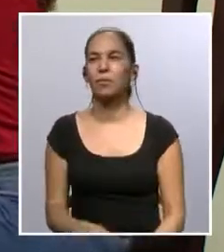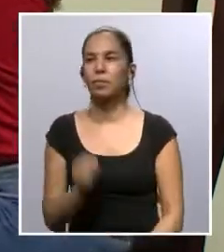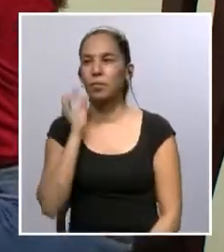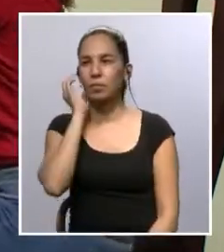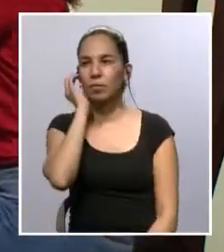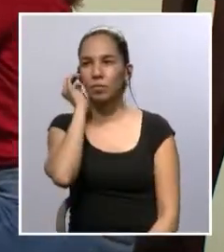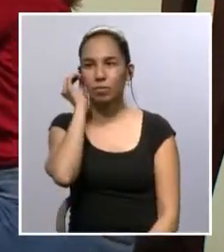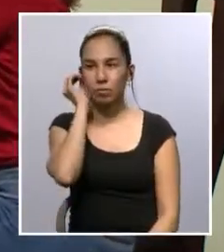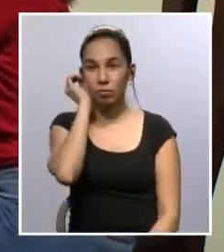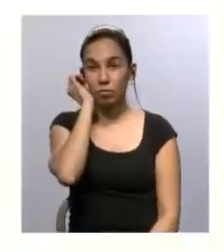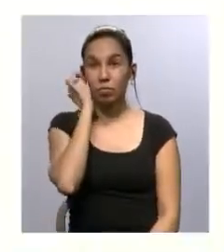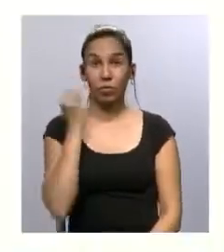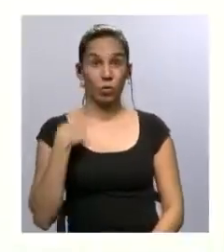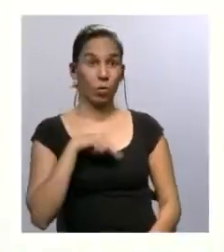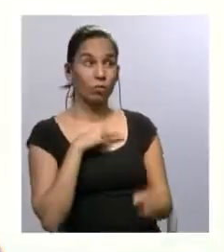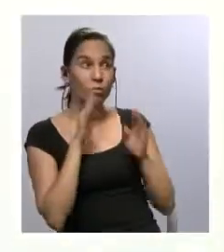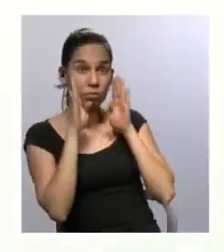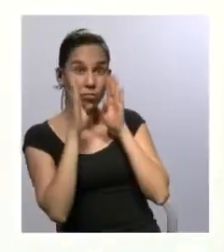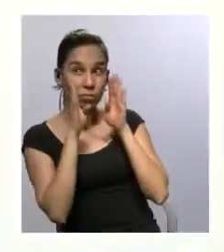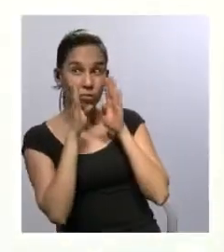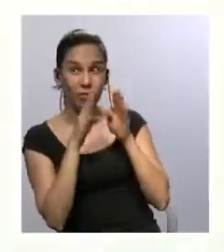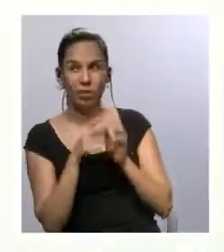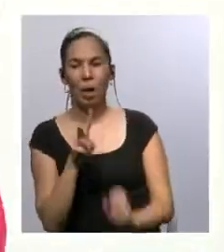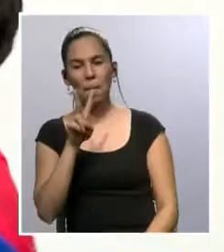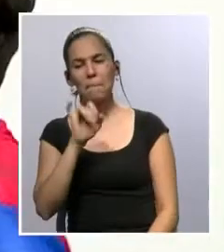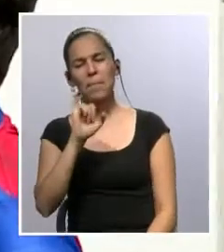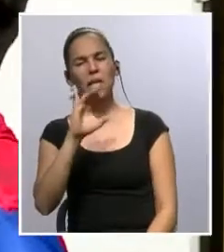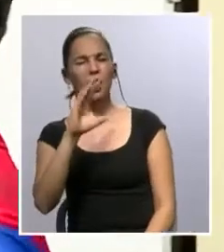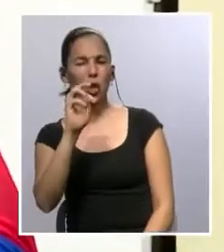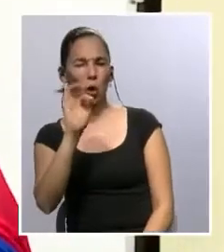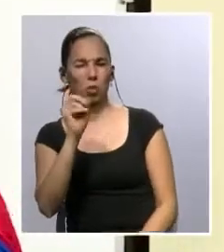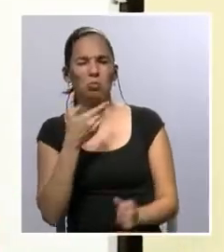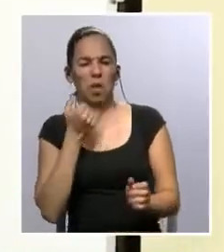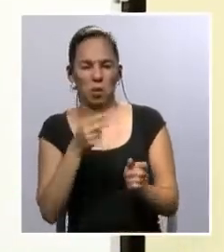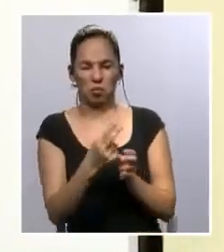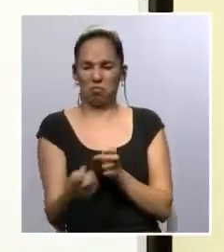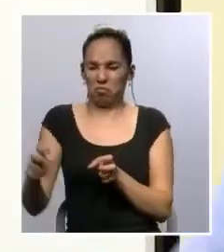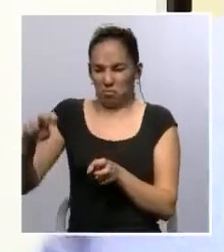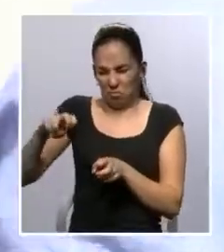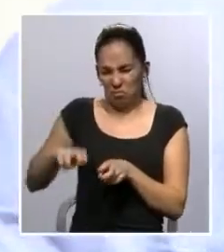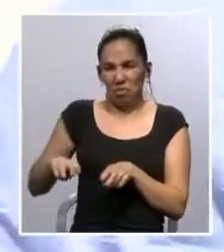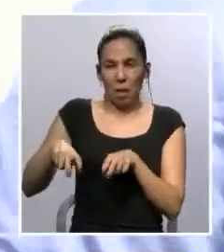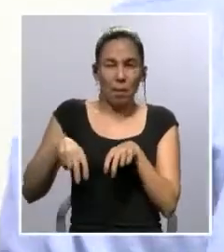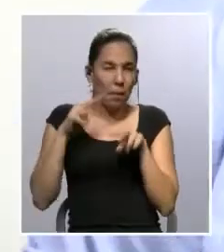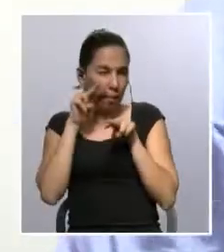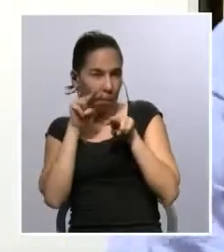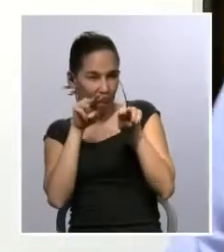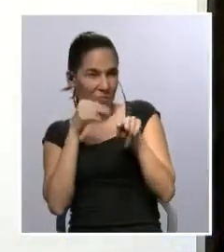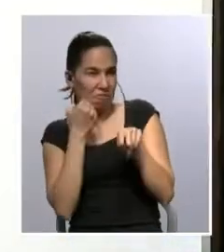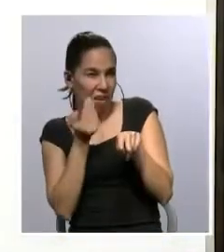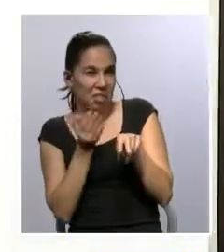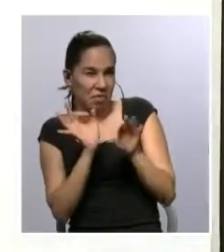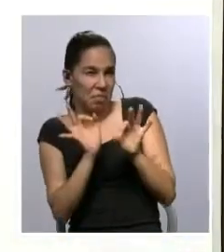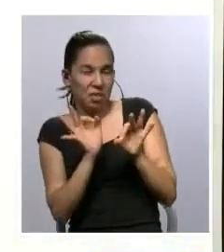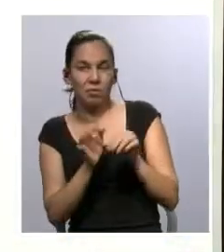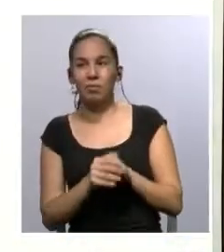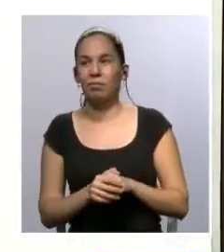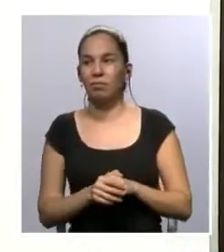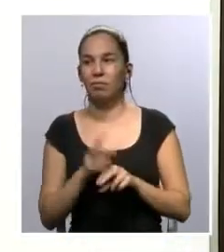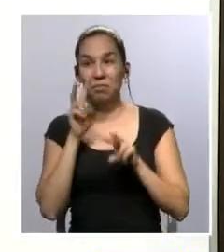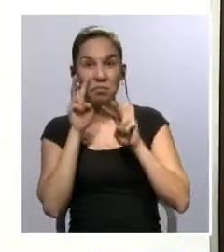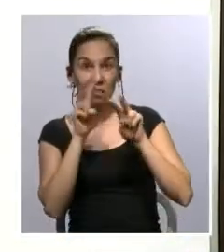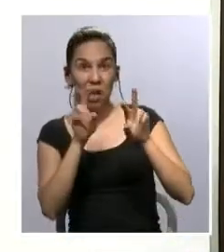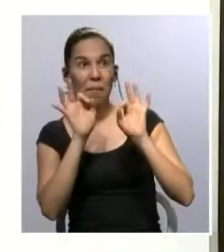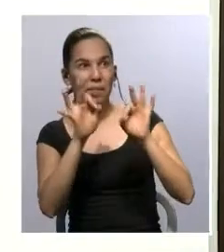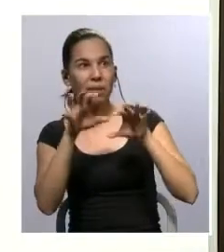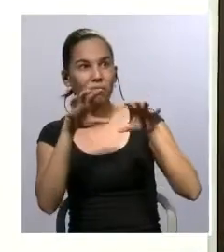Acá le ponemos atención. Víctor, yo creo que si quieres se pasa para acá. Sí. Más fácil. Vamos a hacer un momentito nada más. Exactamente, para que podamos ver bien